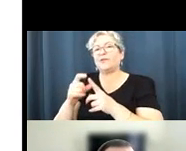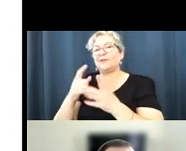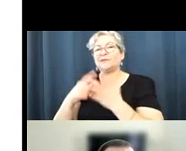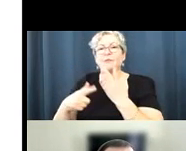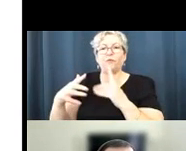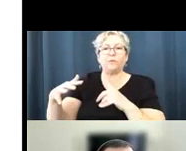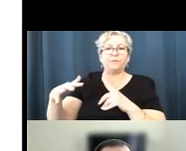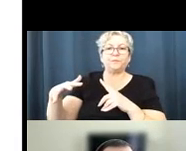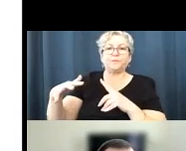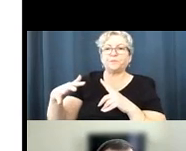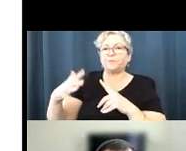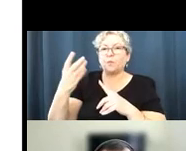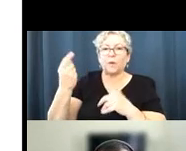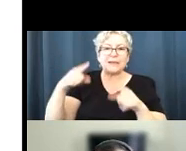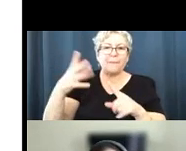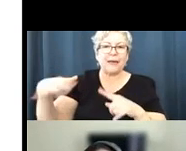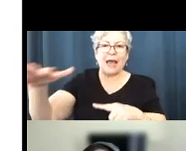la terminología, alguna